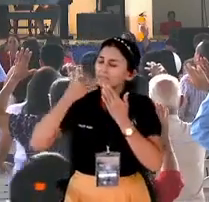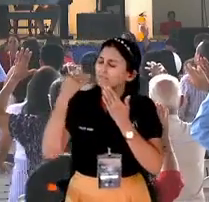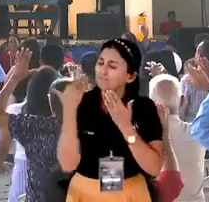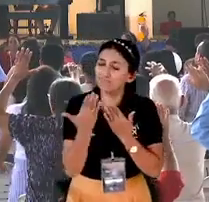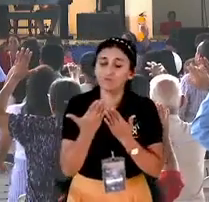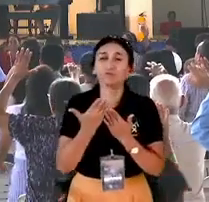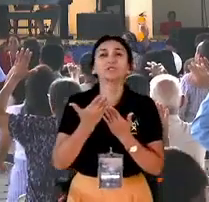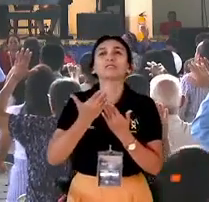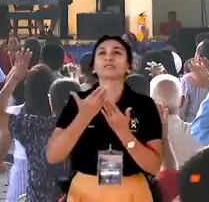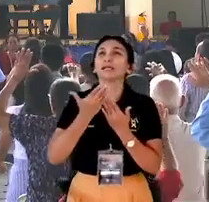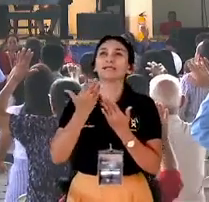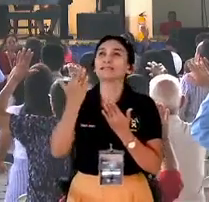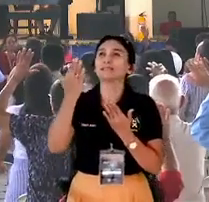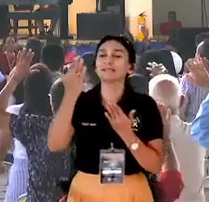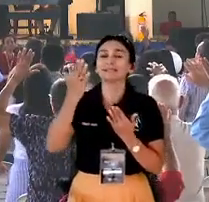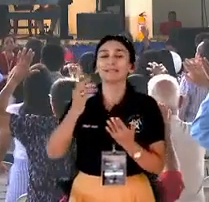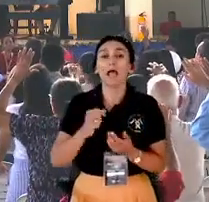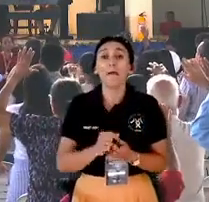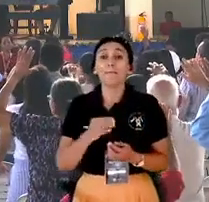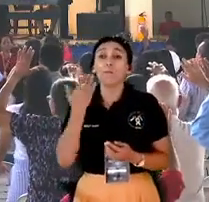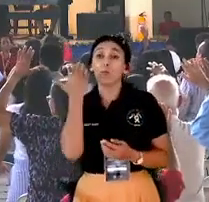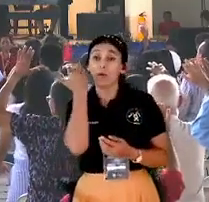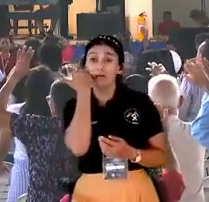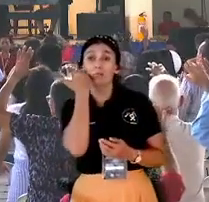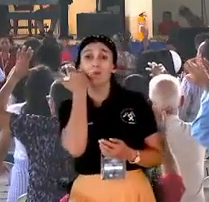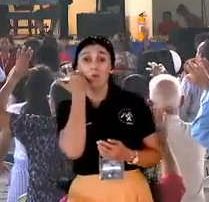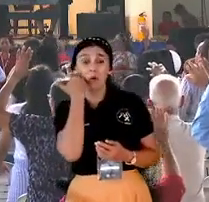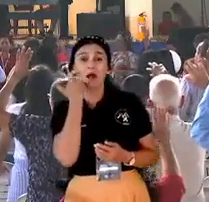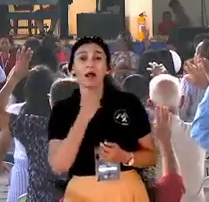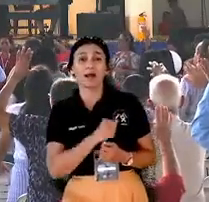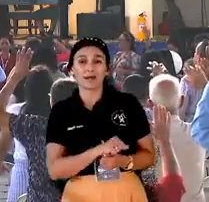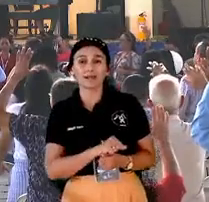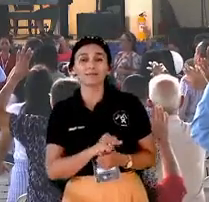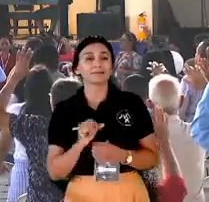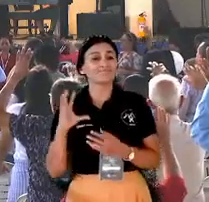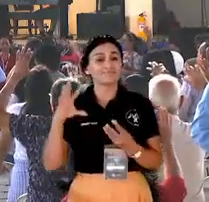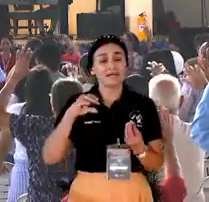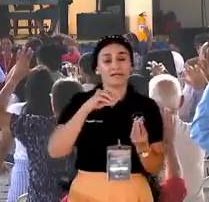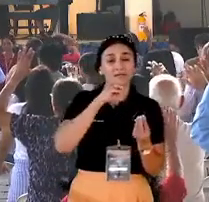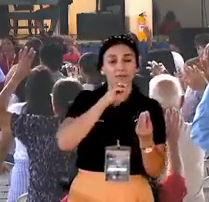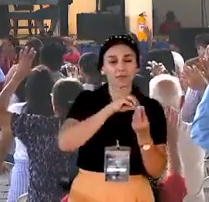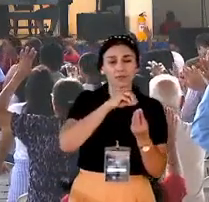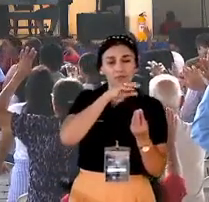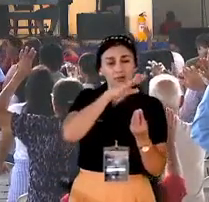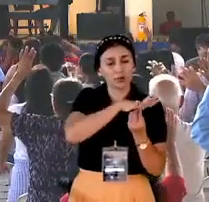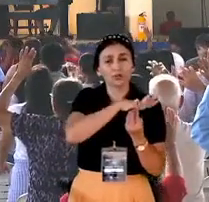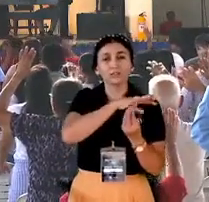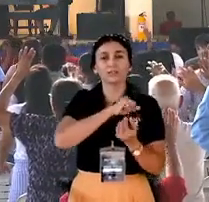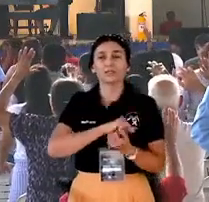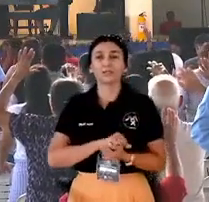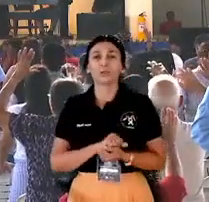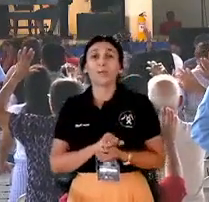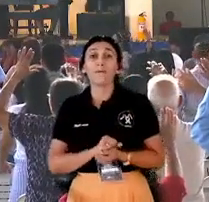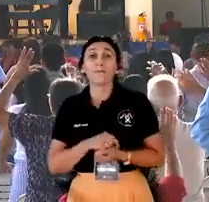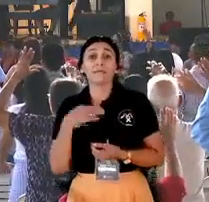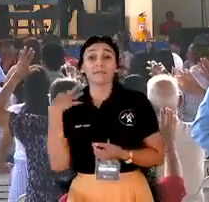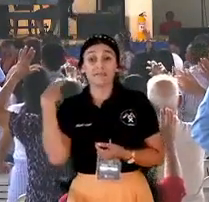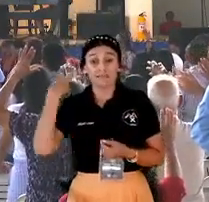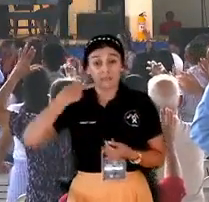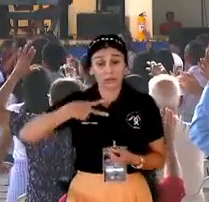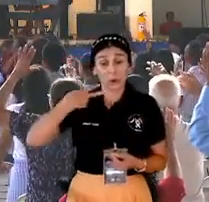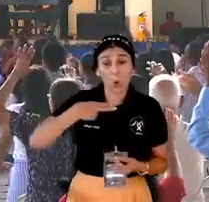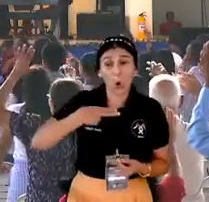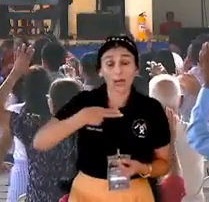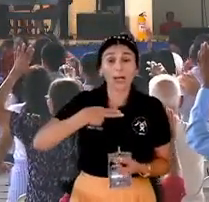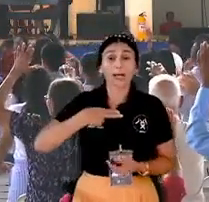porque juegan un papel importante en esta historia que estamos escribiendo, porque son anunciadoras de